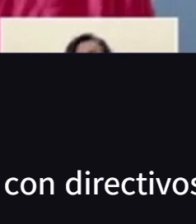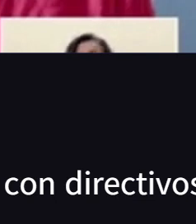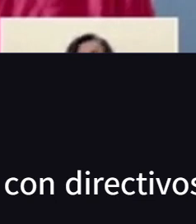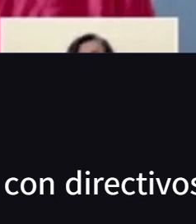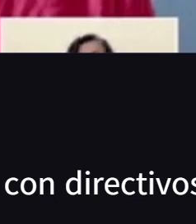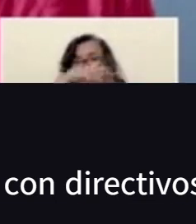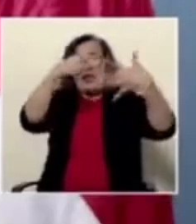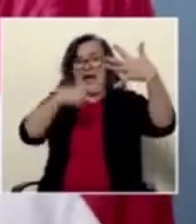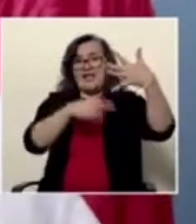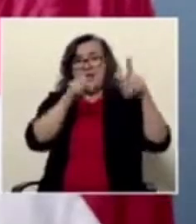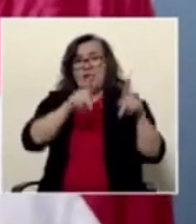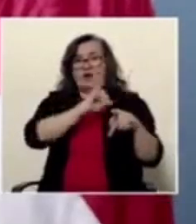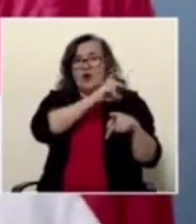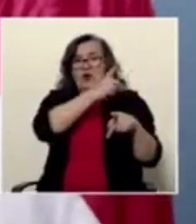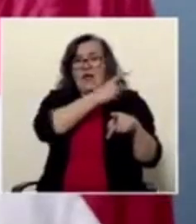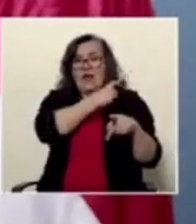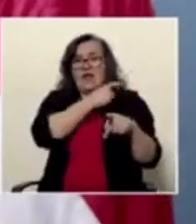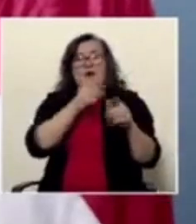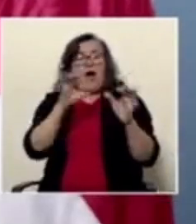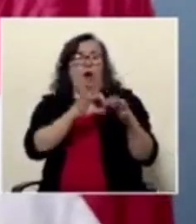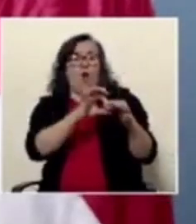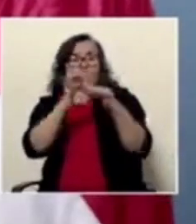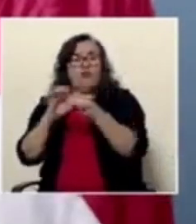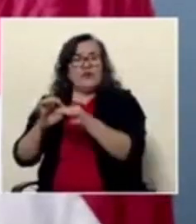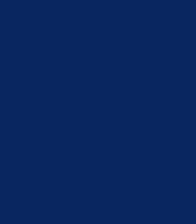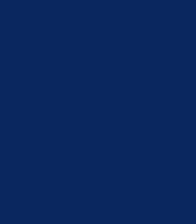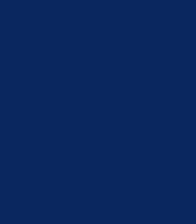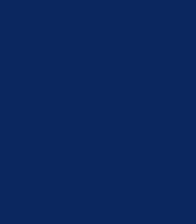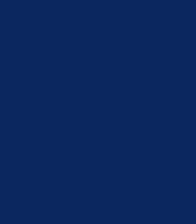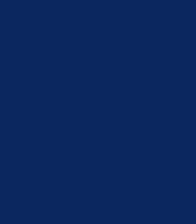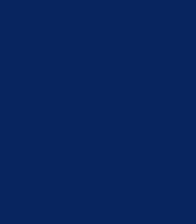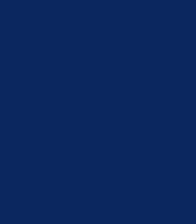5 miembros de la Junta Directiva de la Caja.